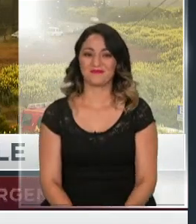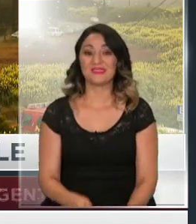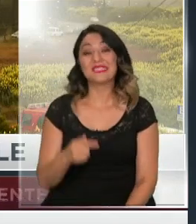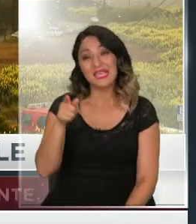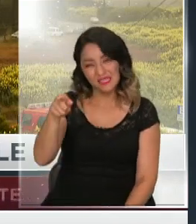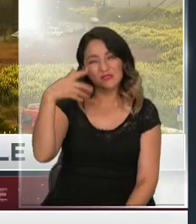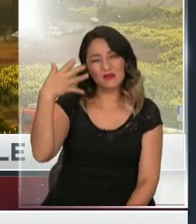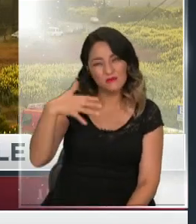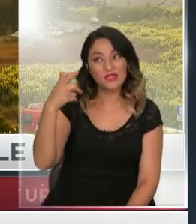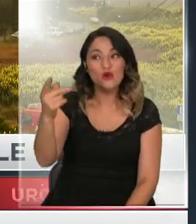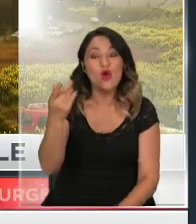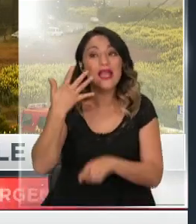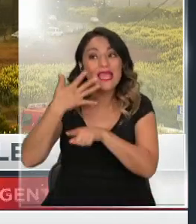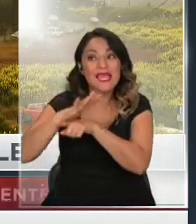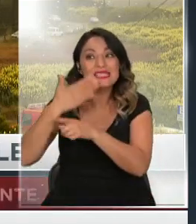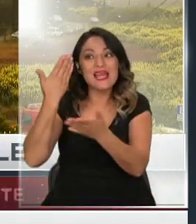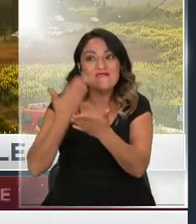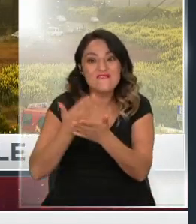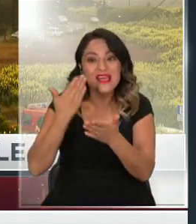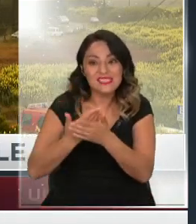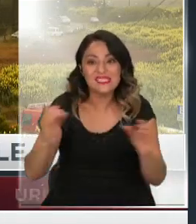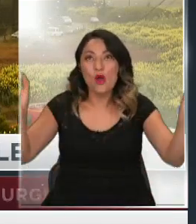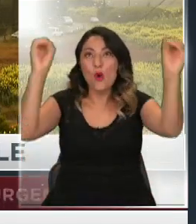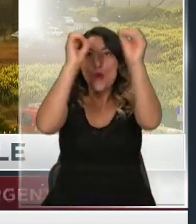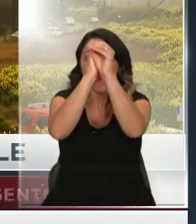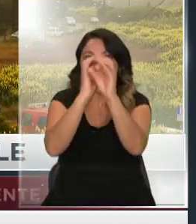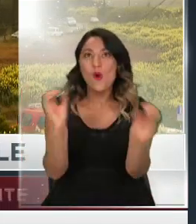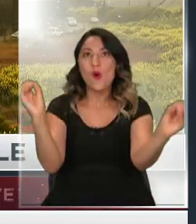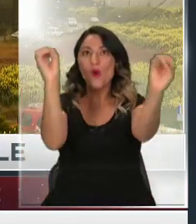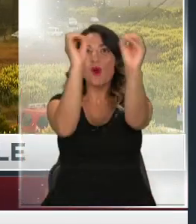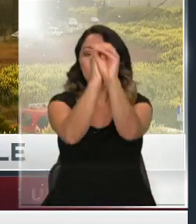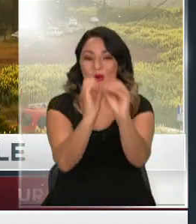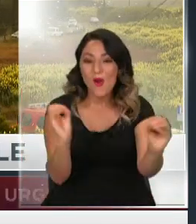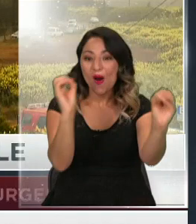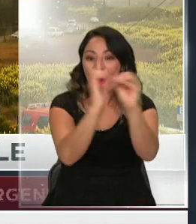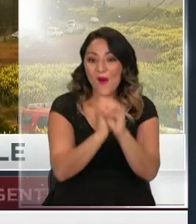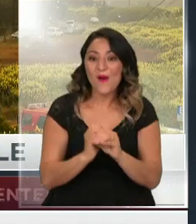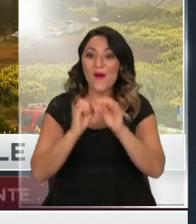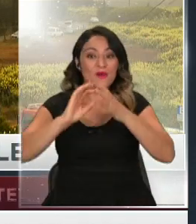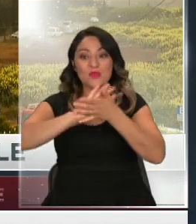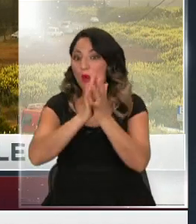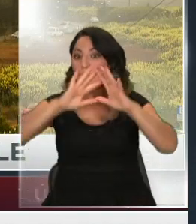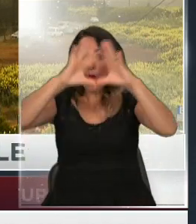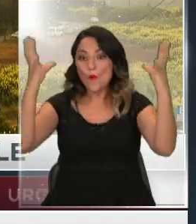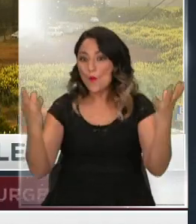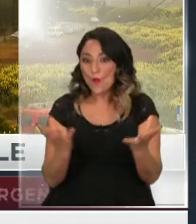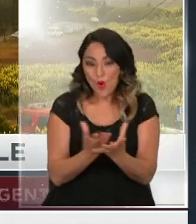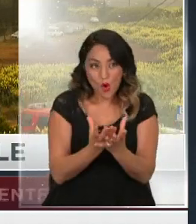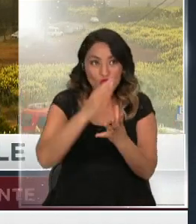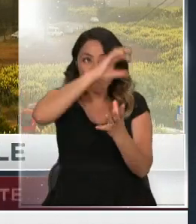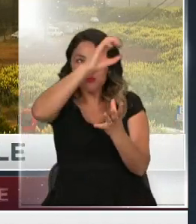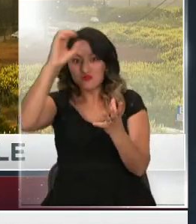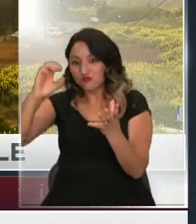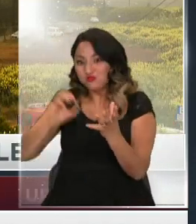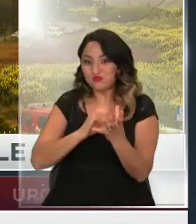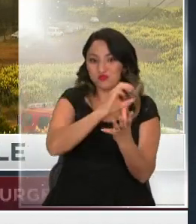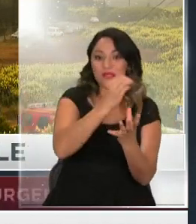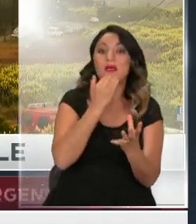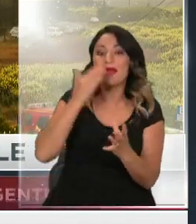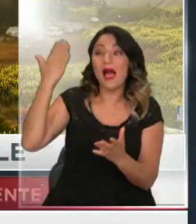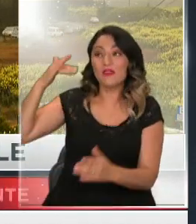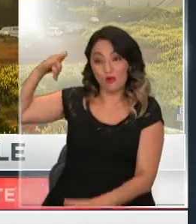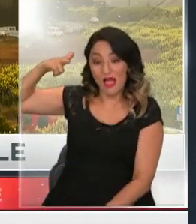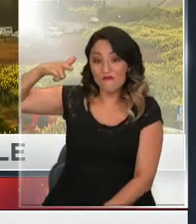importante porque tú has visto 15 eclipses totales. Así es, 15 en los 5 continentes más la Antártica desde un avión,